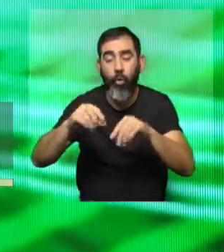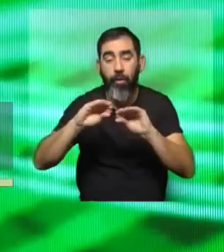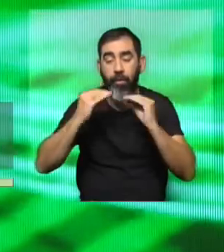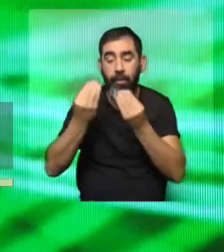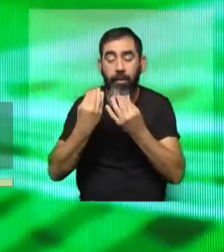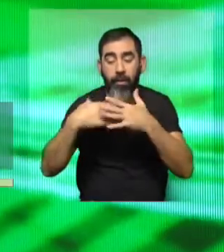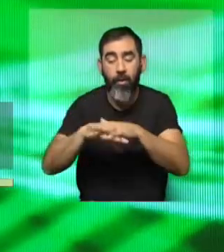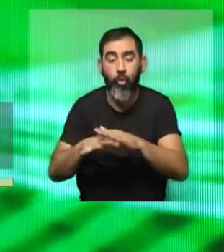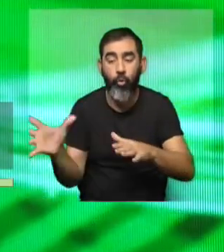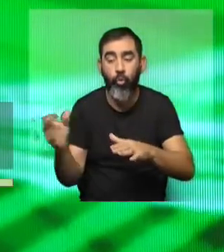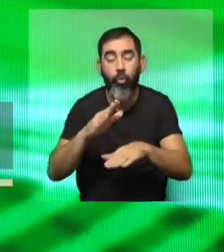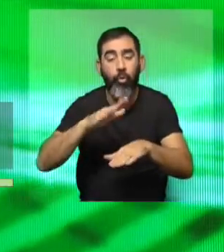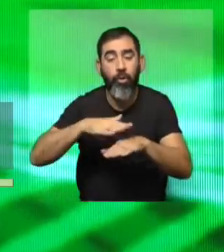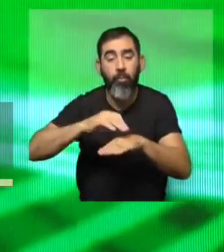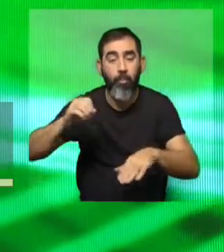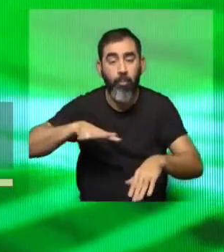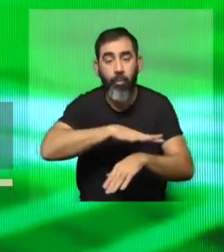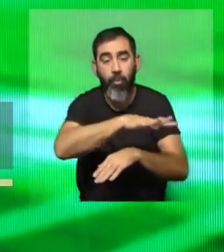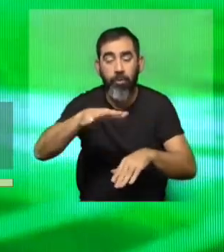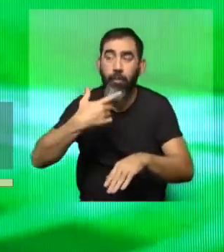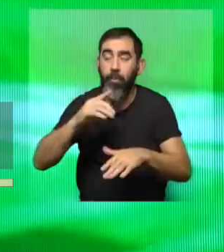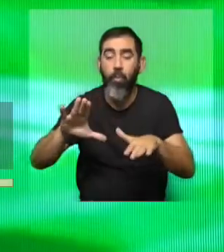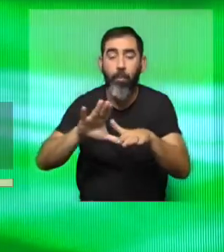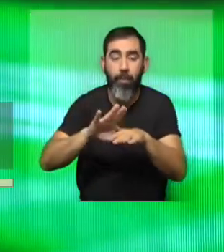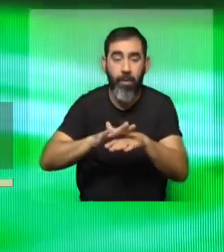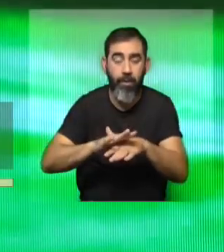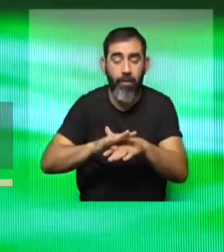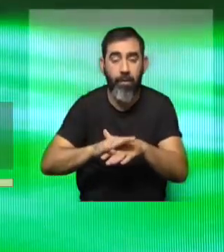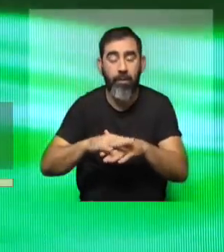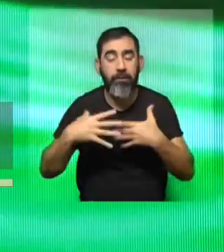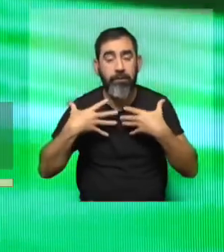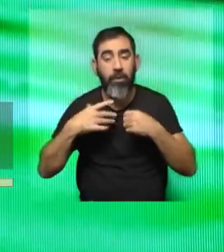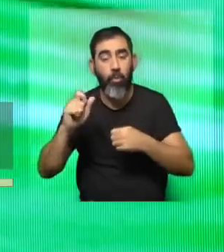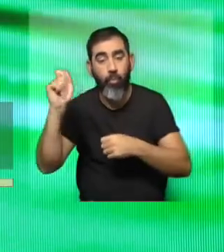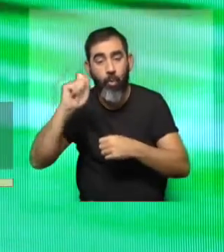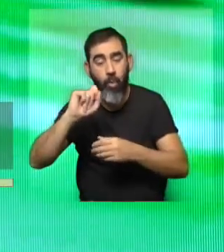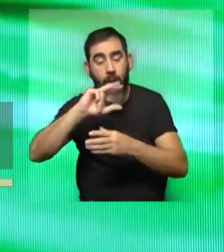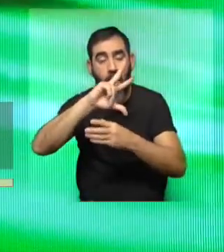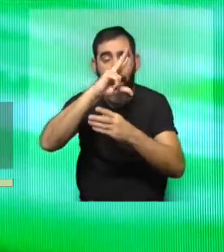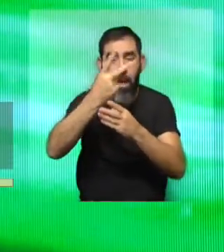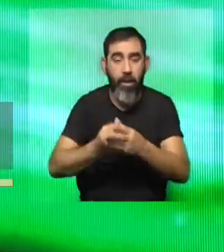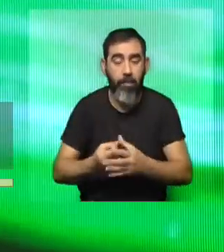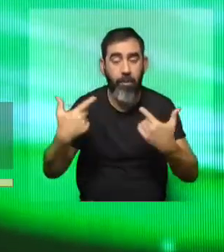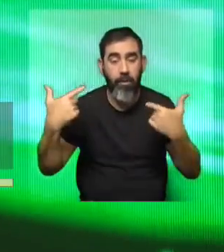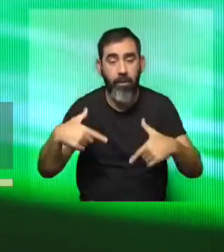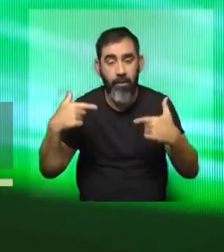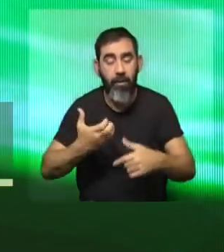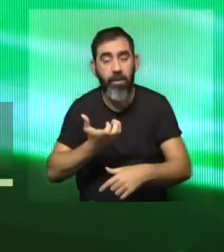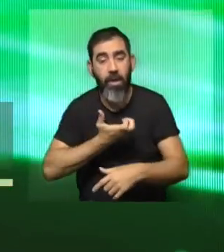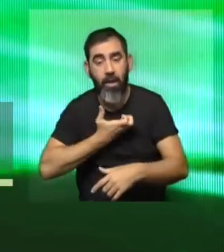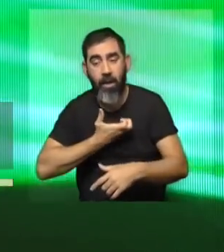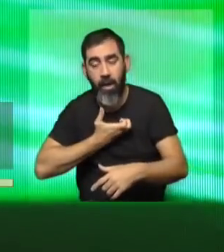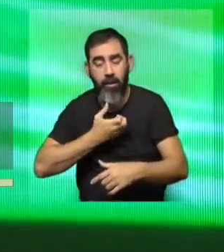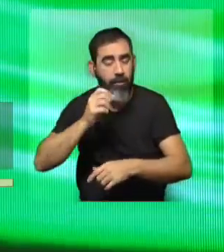integral con todos los actores de la sociedad ya sea mides hace este anep la intendencia de los alcaldías los